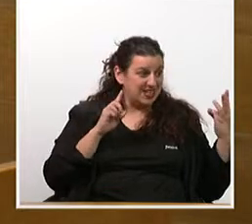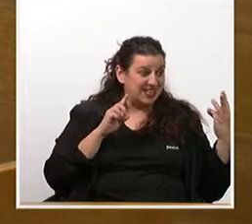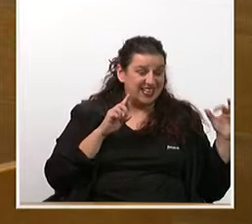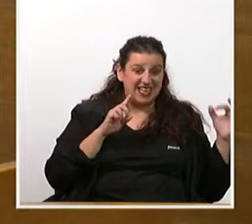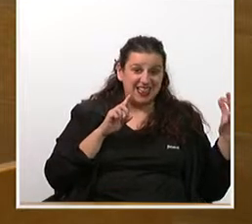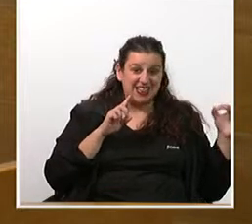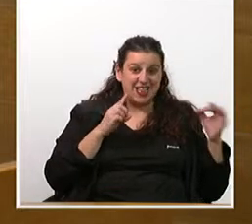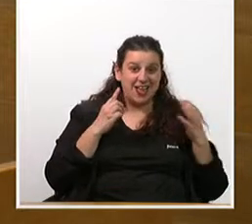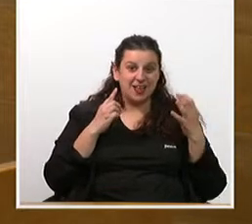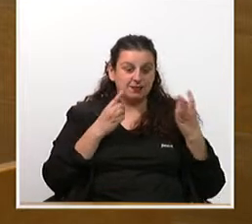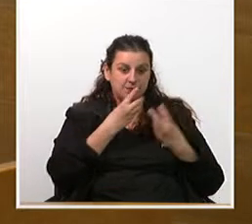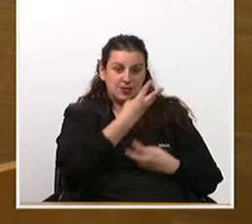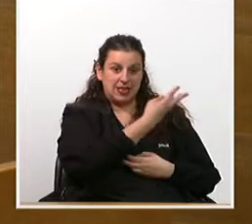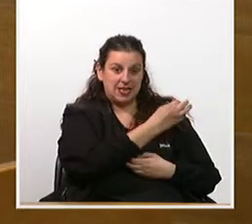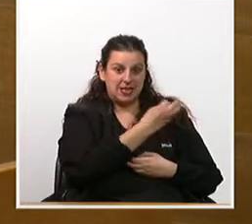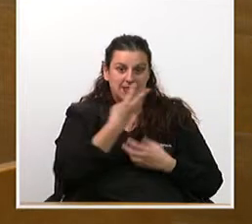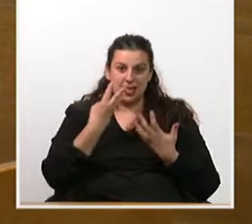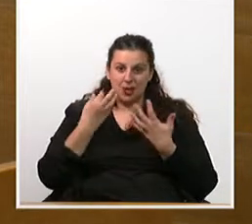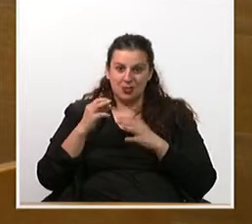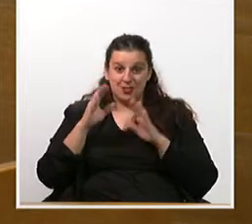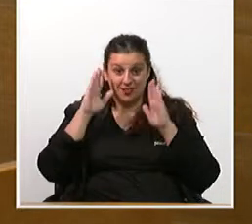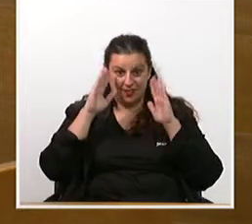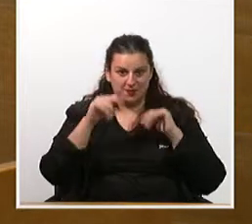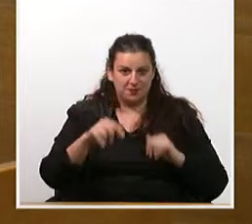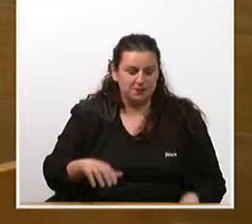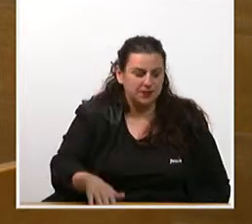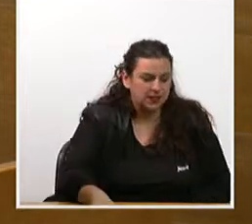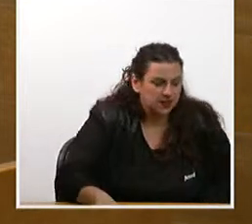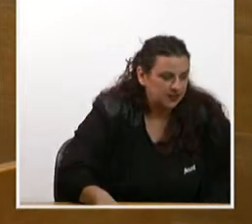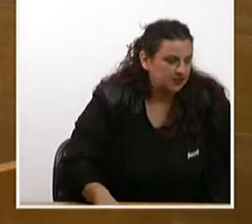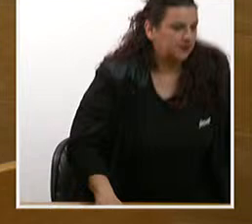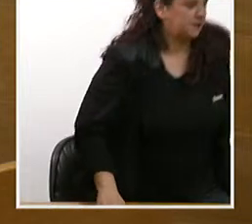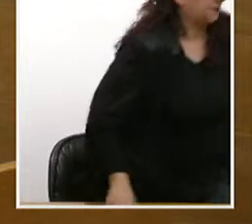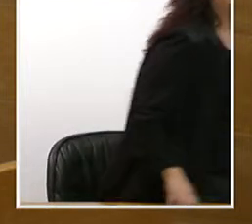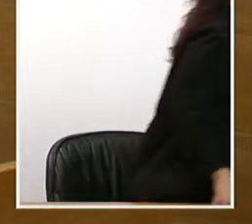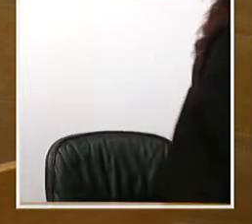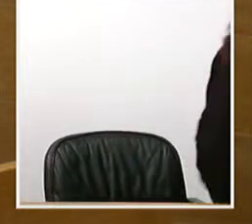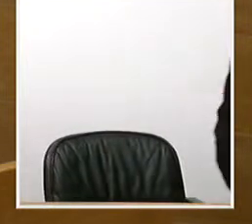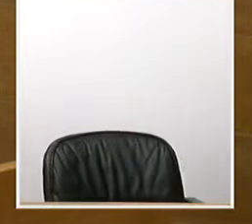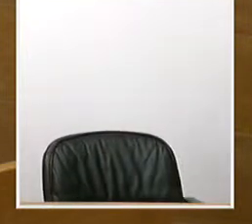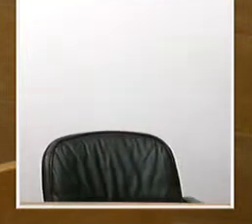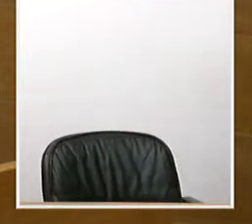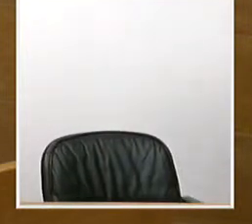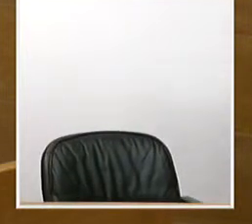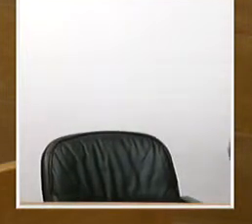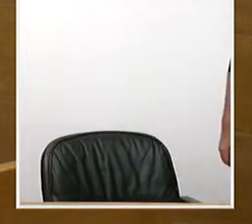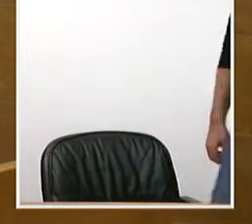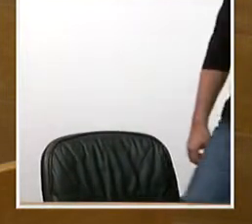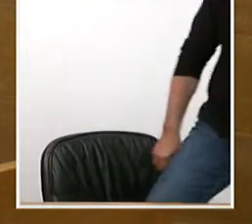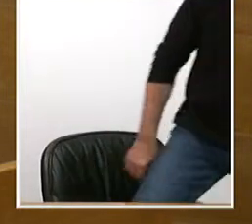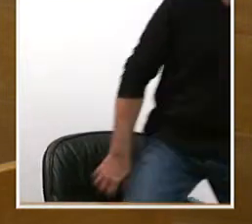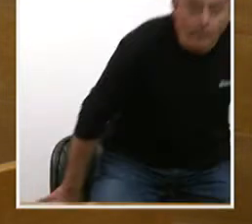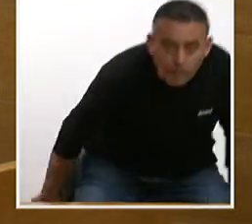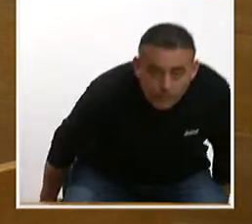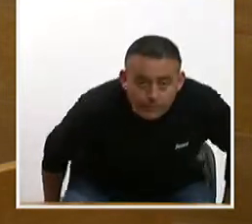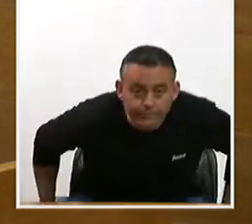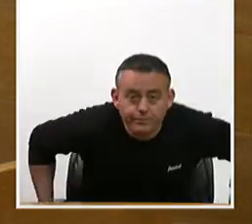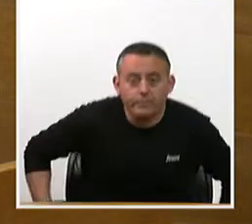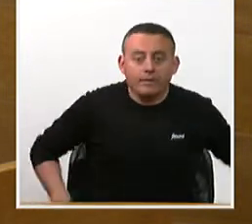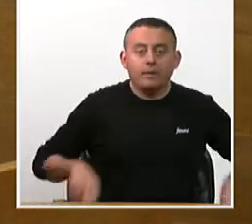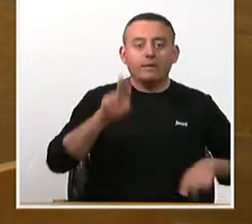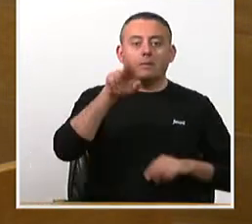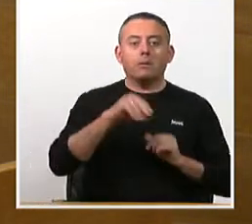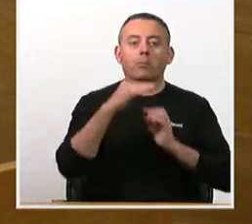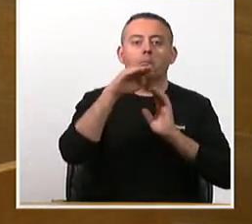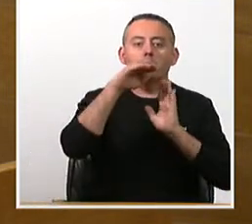algo al 80 y tantos y en los programas mixtos También tenemos un porcentaje de inserción en